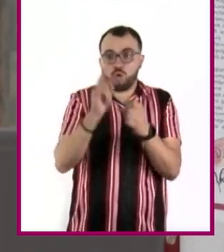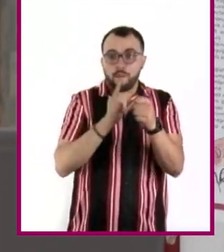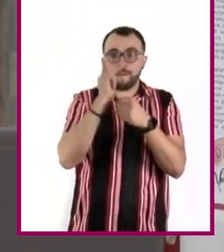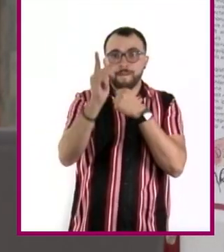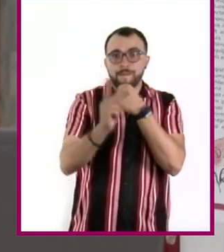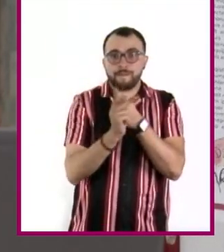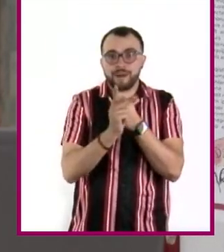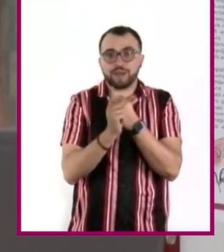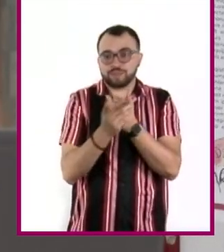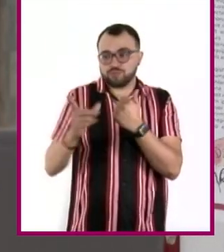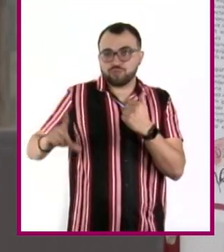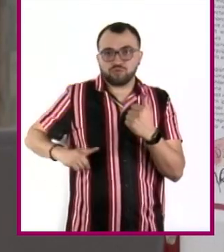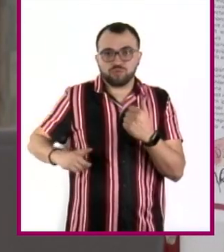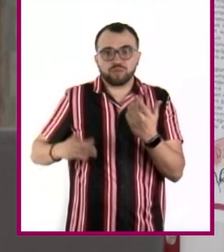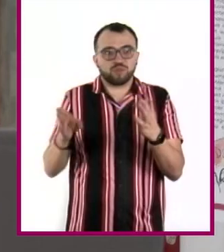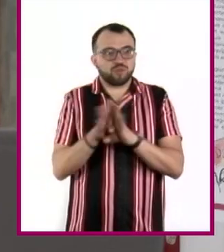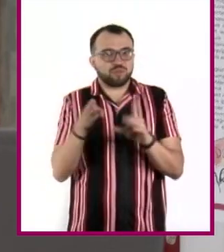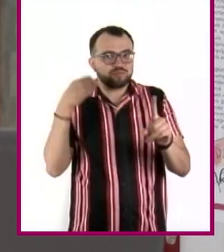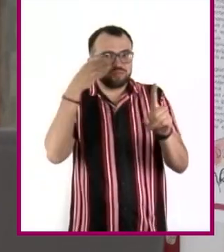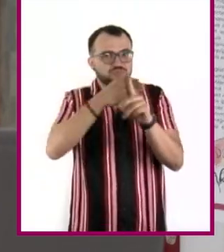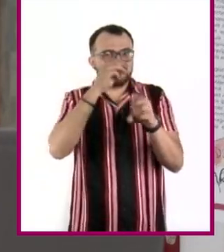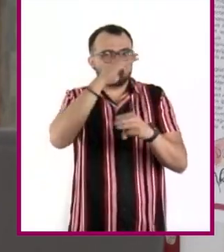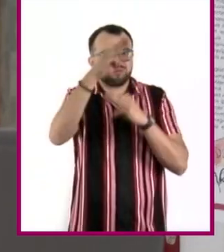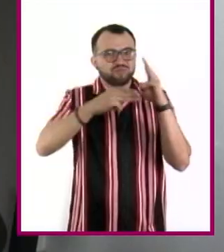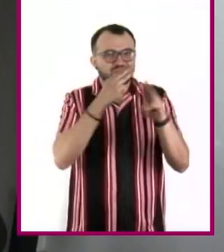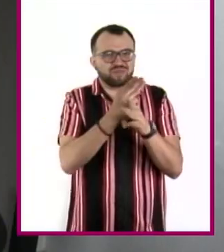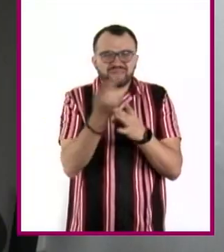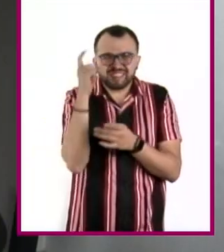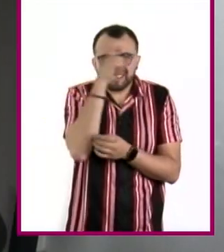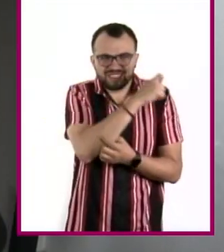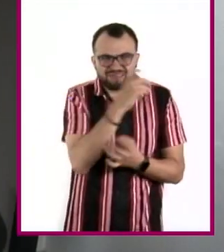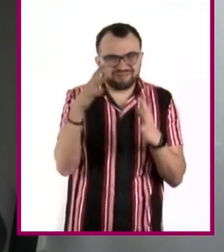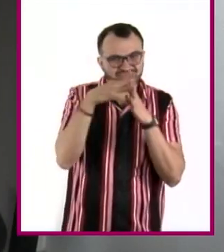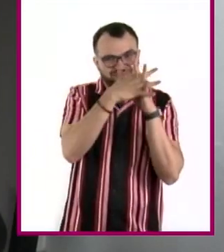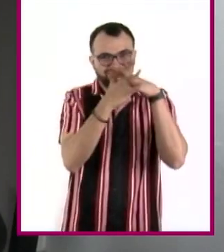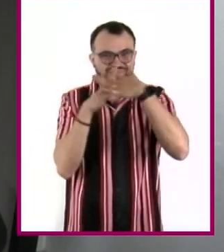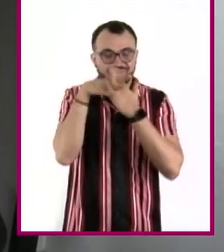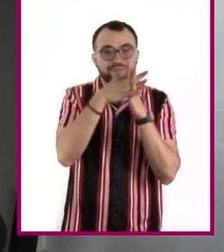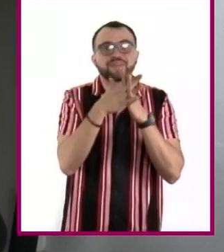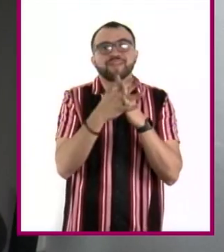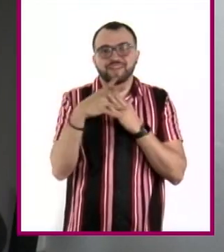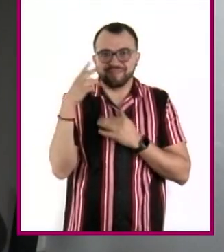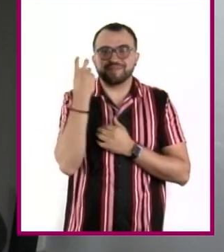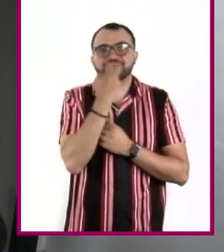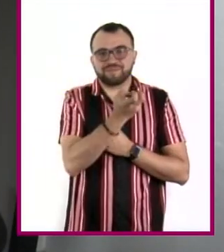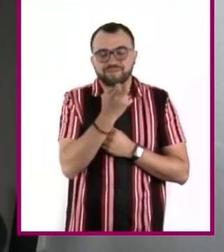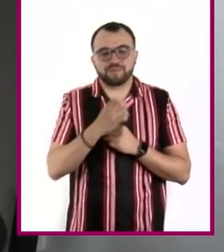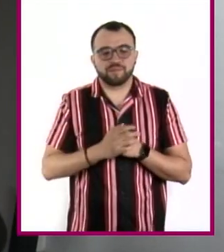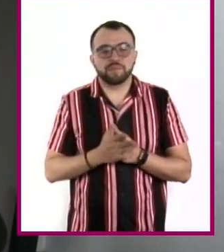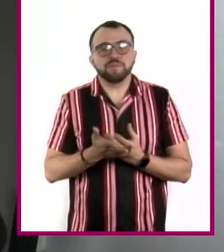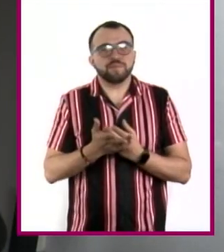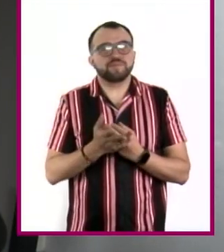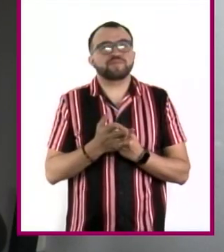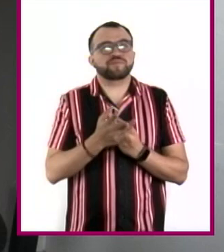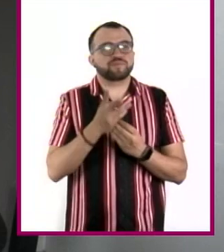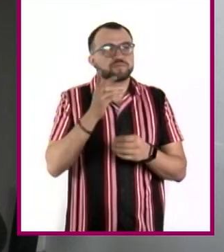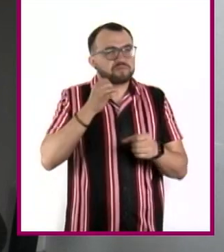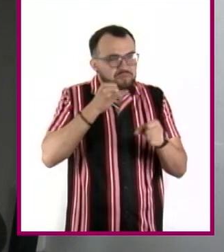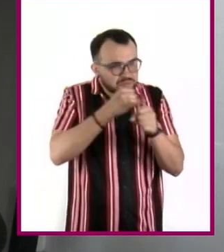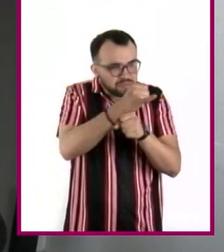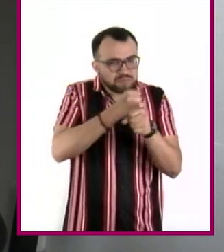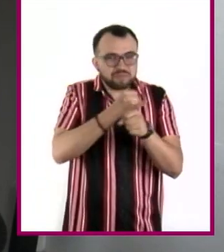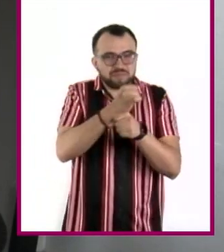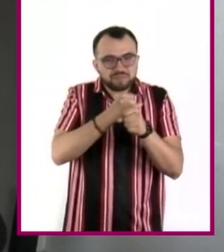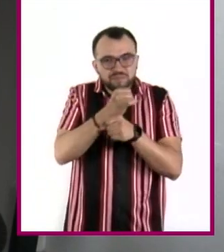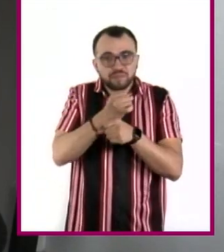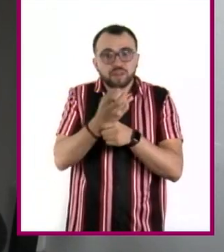mirar a ese mundo. Vaya complejidad. Justo es eso. Bueno, indaguemos y hagamos el reportaje